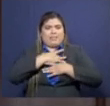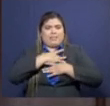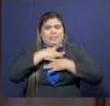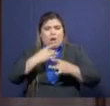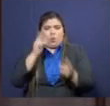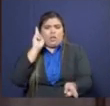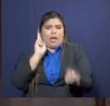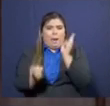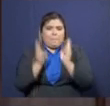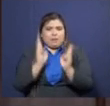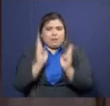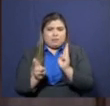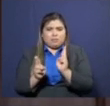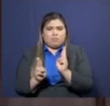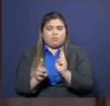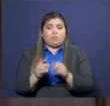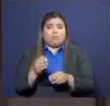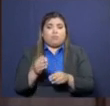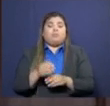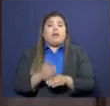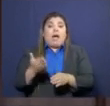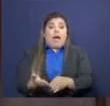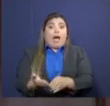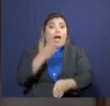En reconocimiento a esta situación,